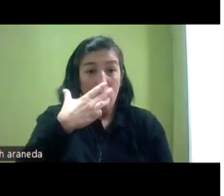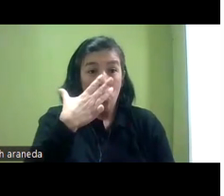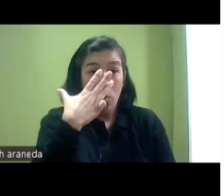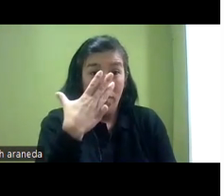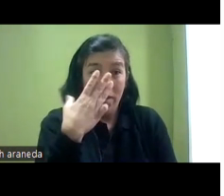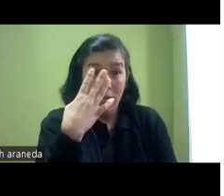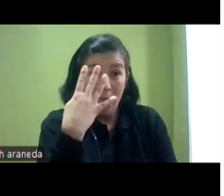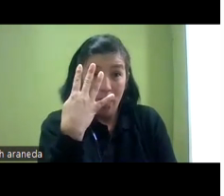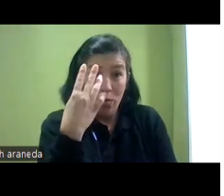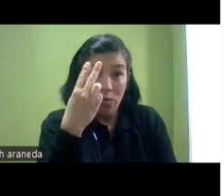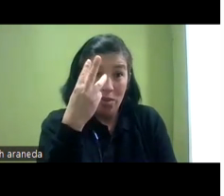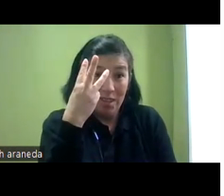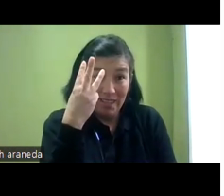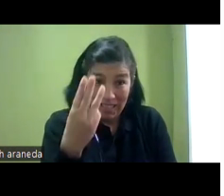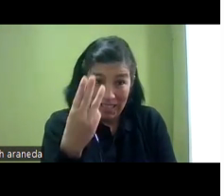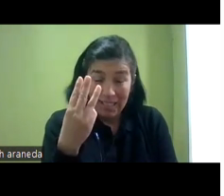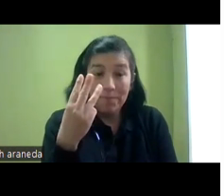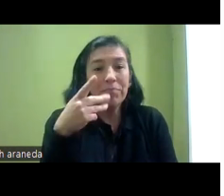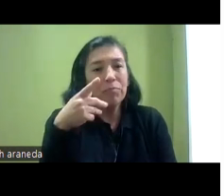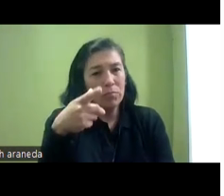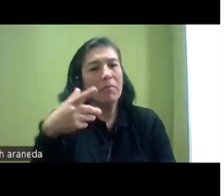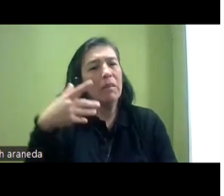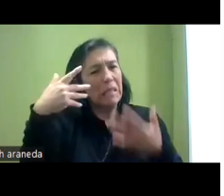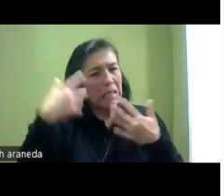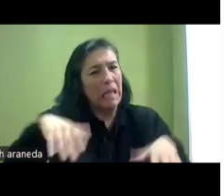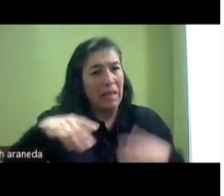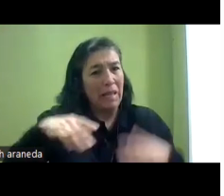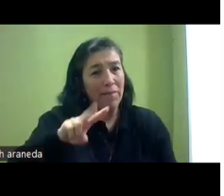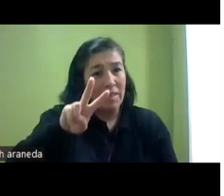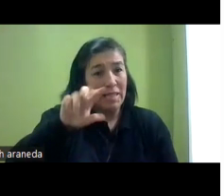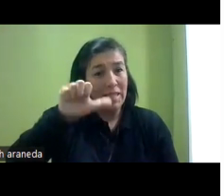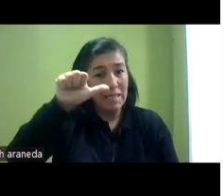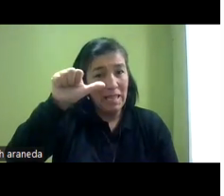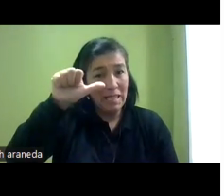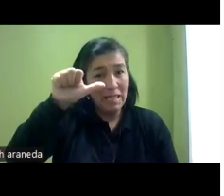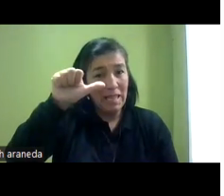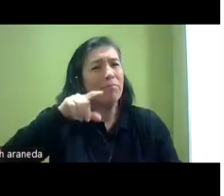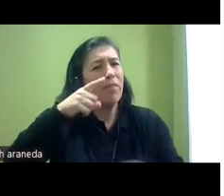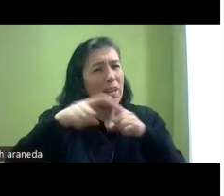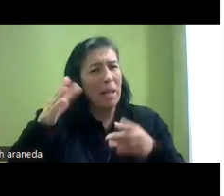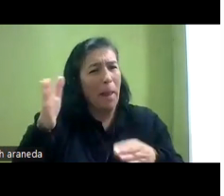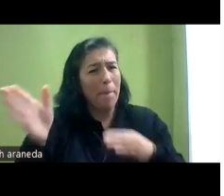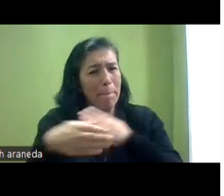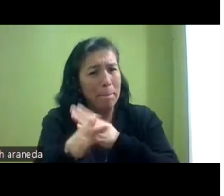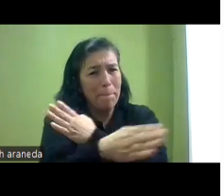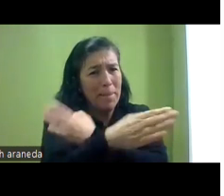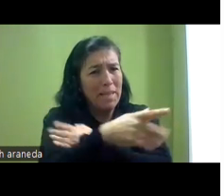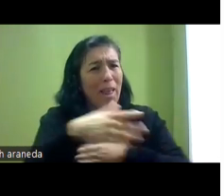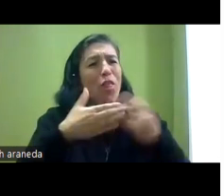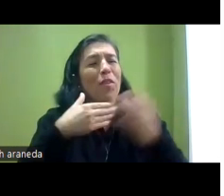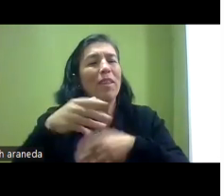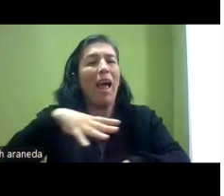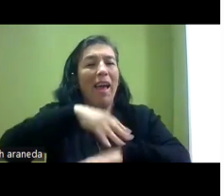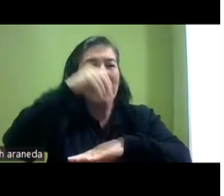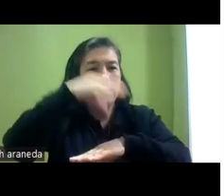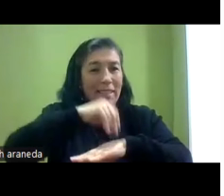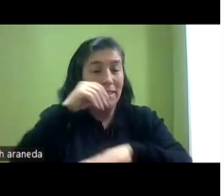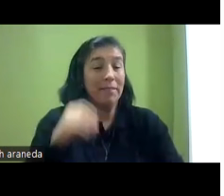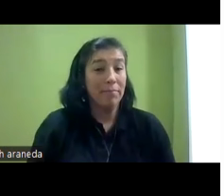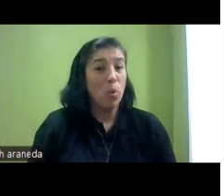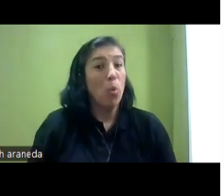1943 se registraban 26 especies diferentes de peces en la costa de Arica. Es decir,